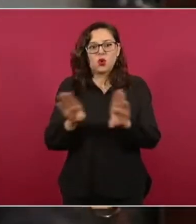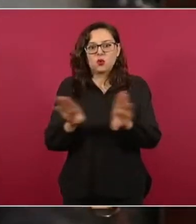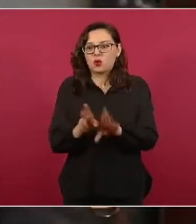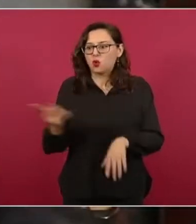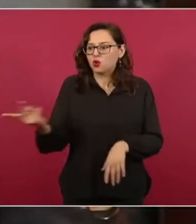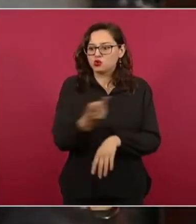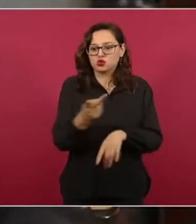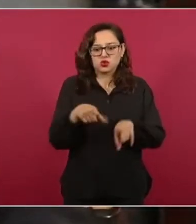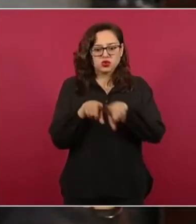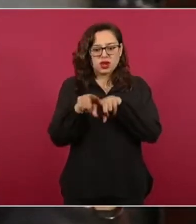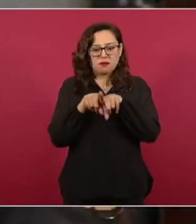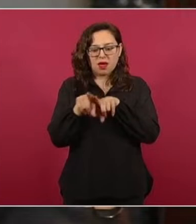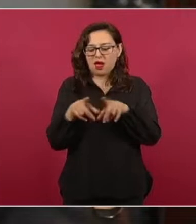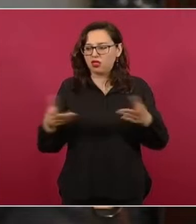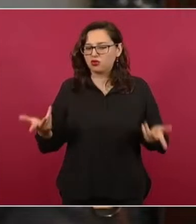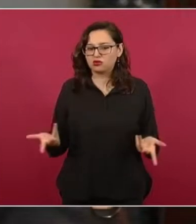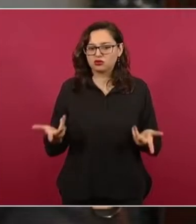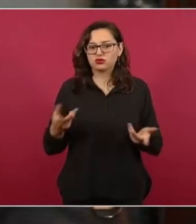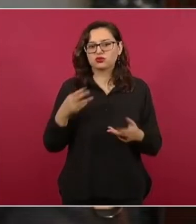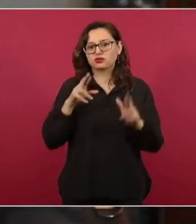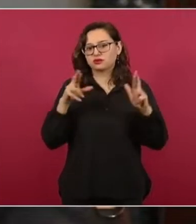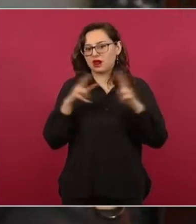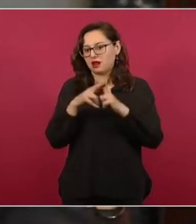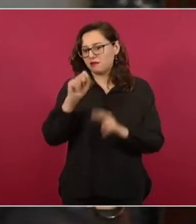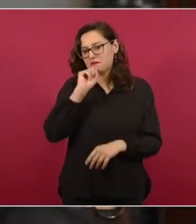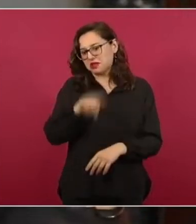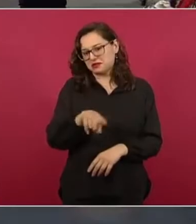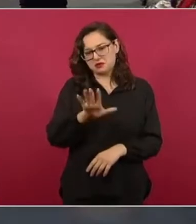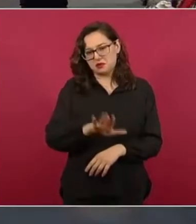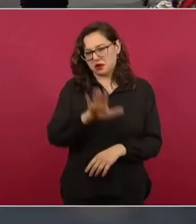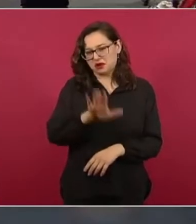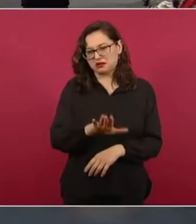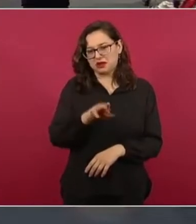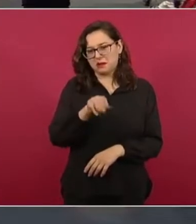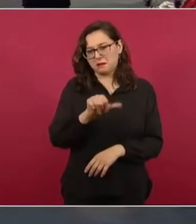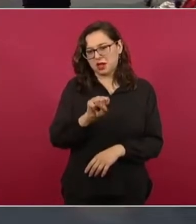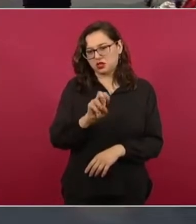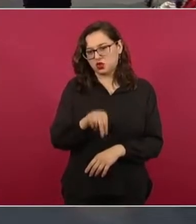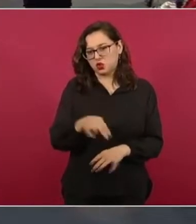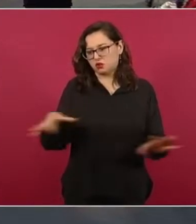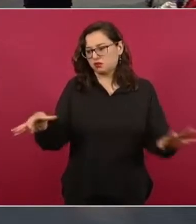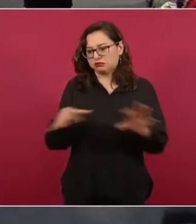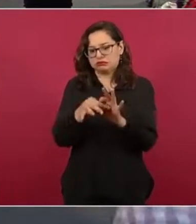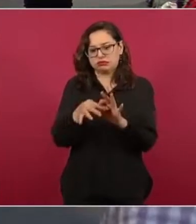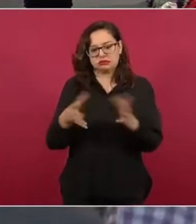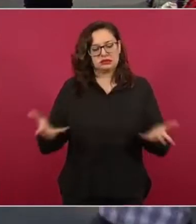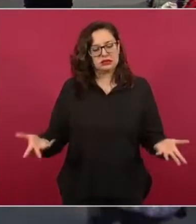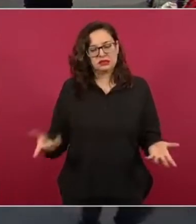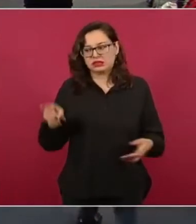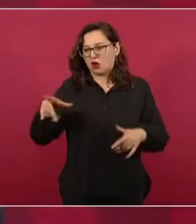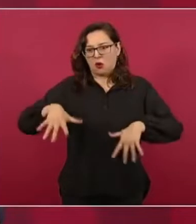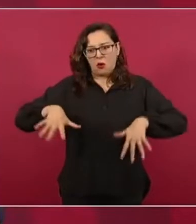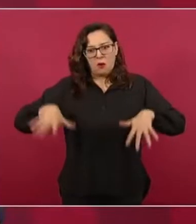de un hermano masón como Madero? Además, de la manera más vil y